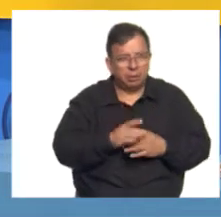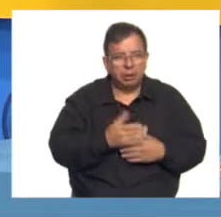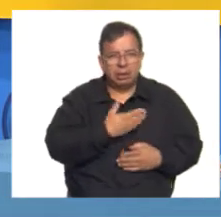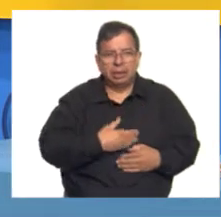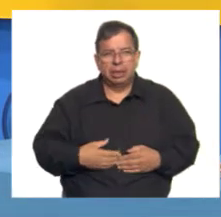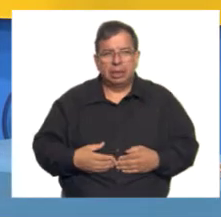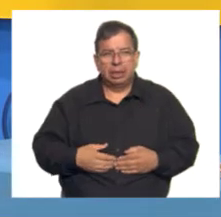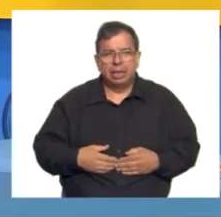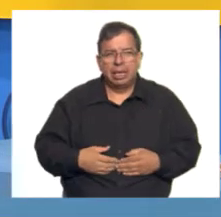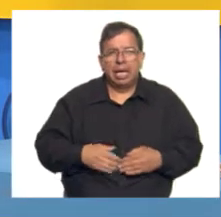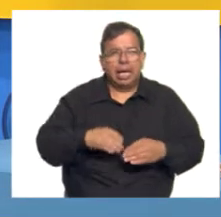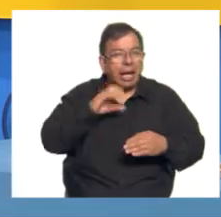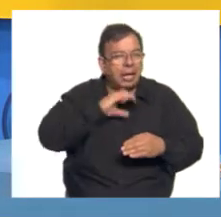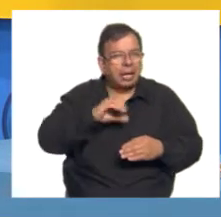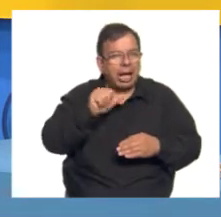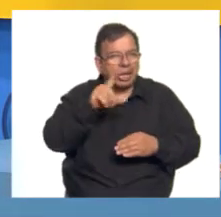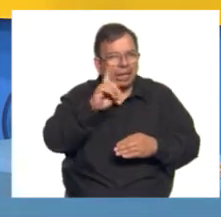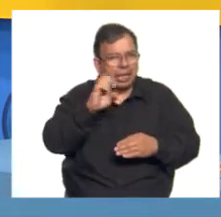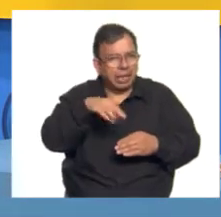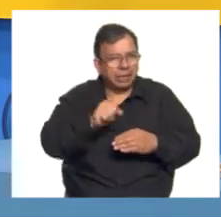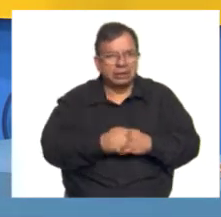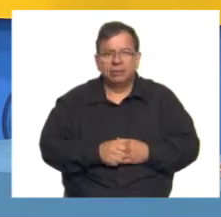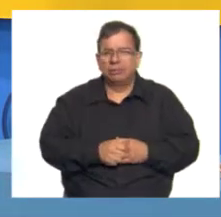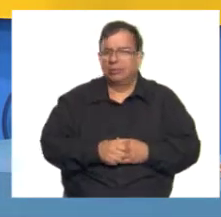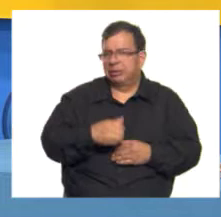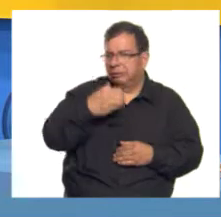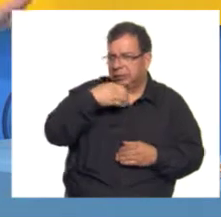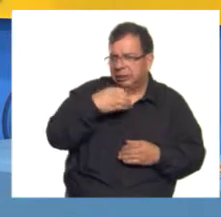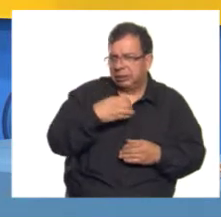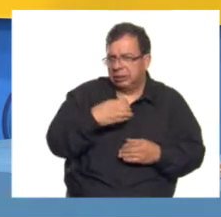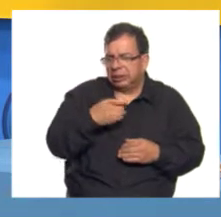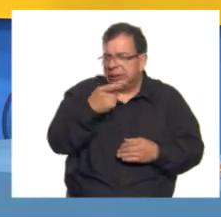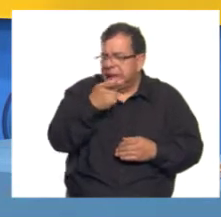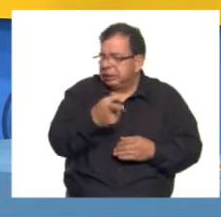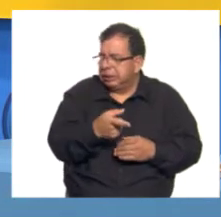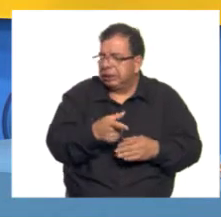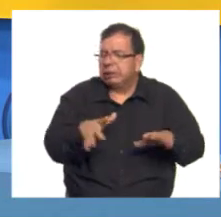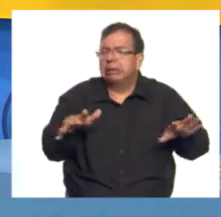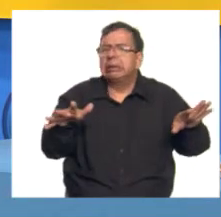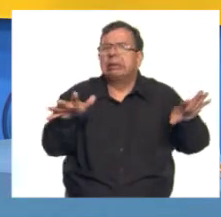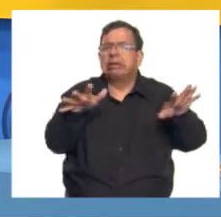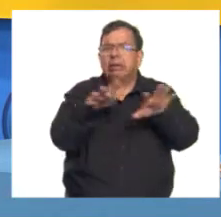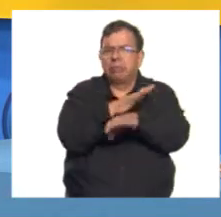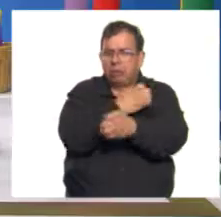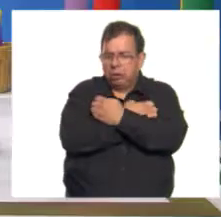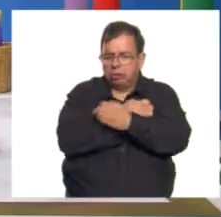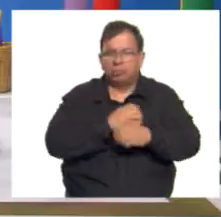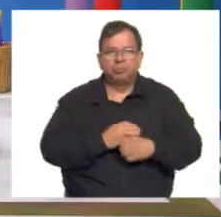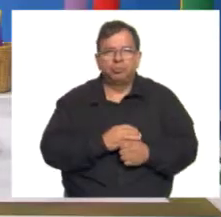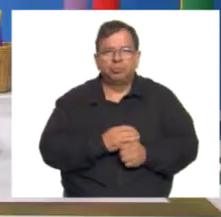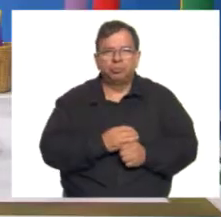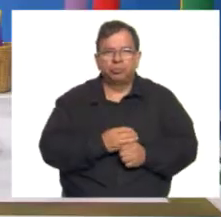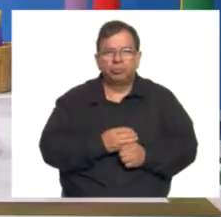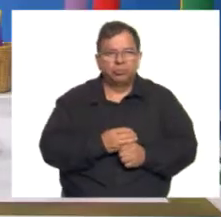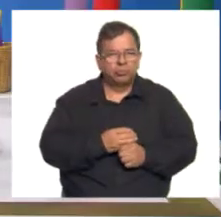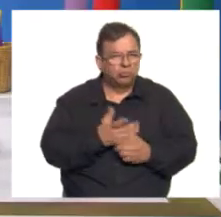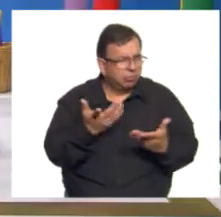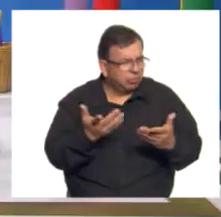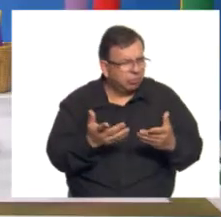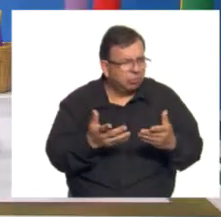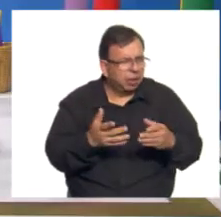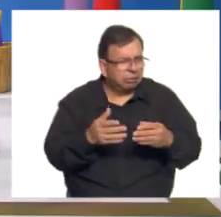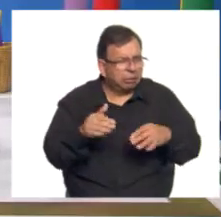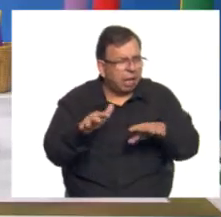Lázaro Cárdenas del Río. Y con este ocurrieron cambios muy importantes en el sector educativo. ¿Y cuáles fueron estos